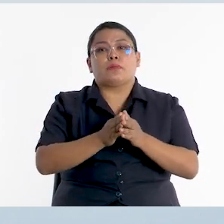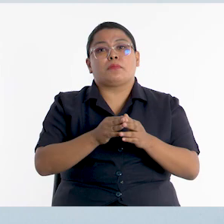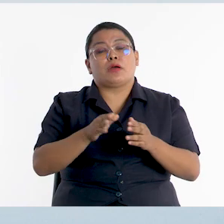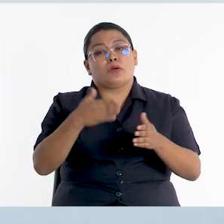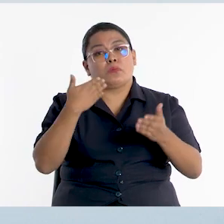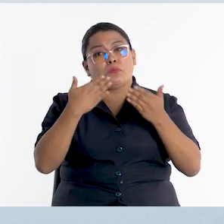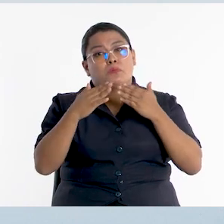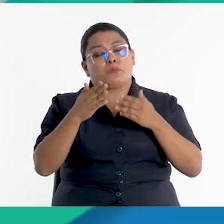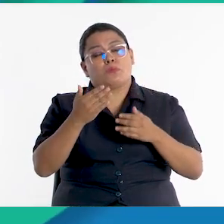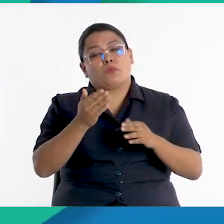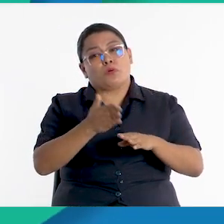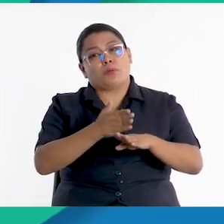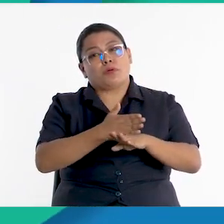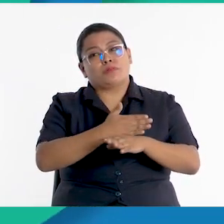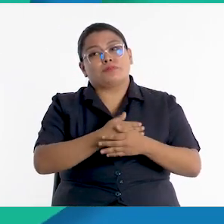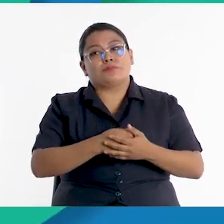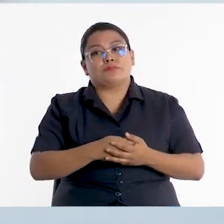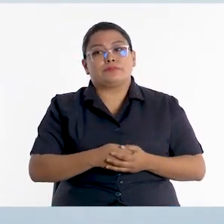por separado.